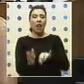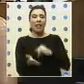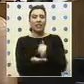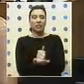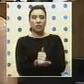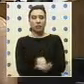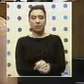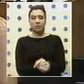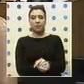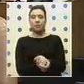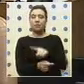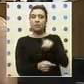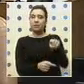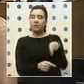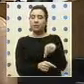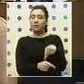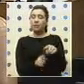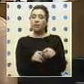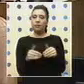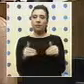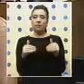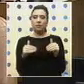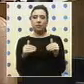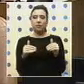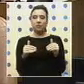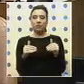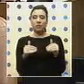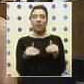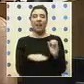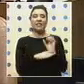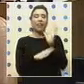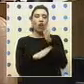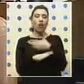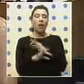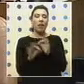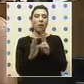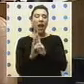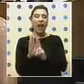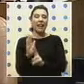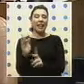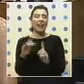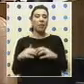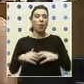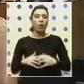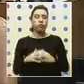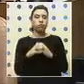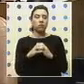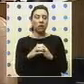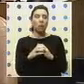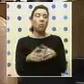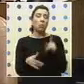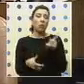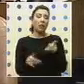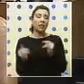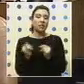A ellos les acomoda el Estado sin reglas, sin fortaleza, porque así predomina